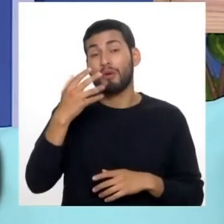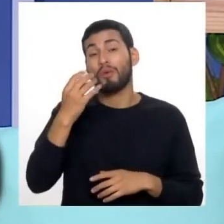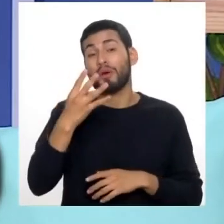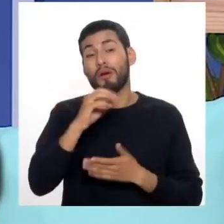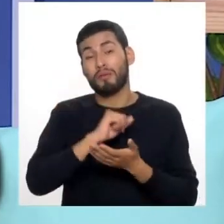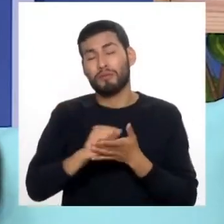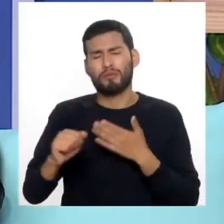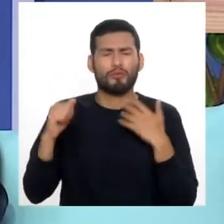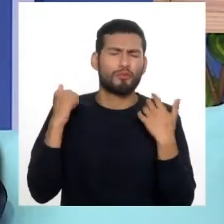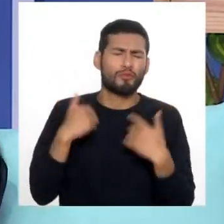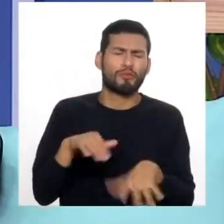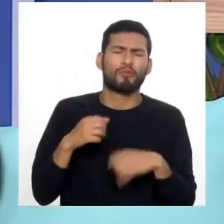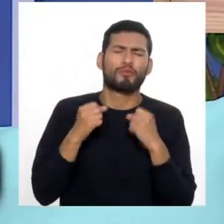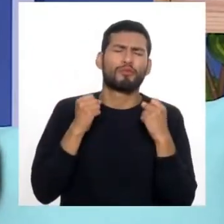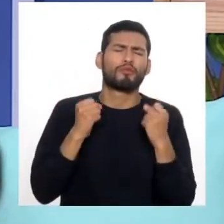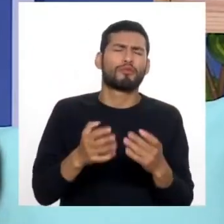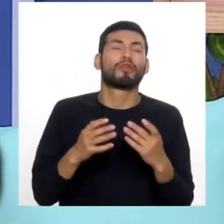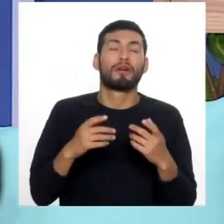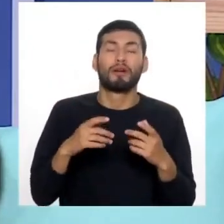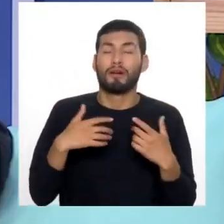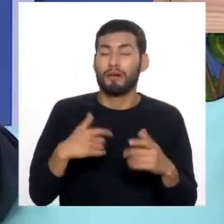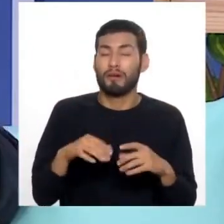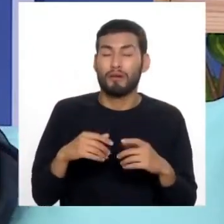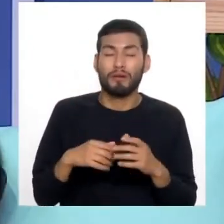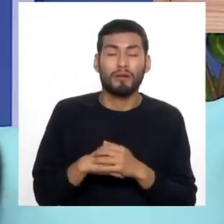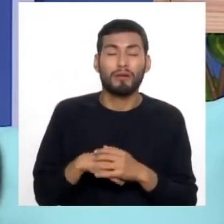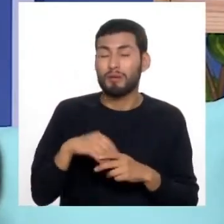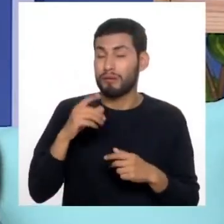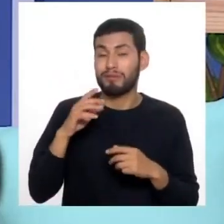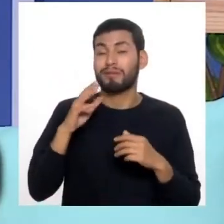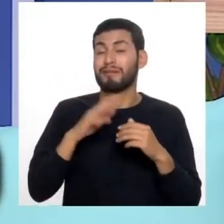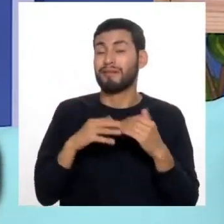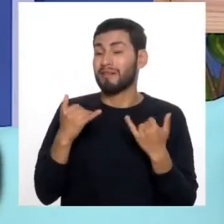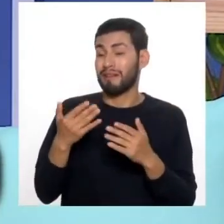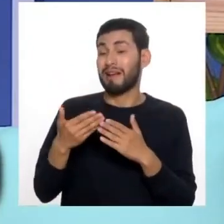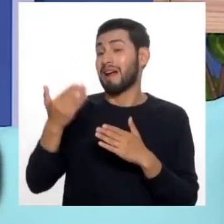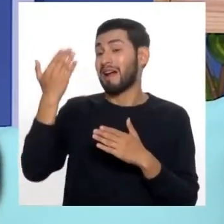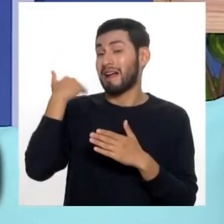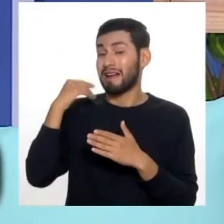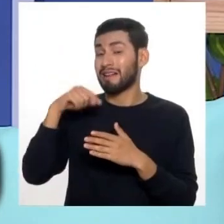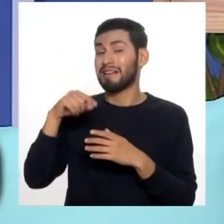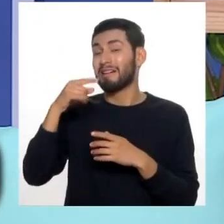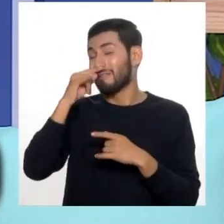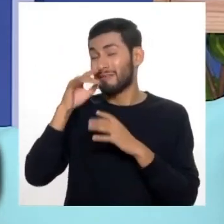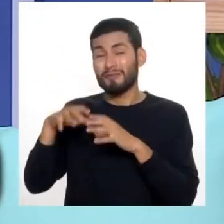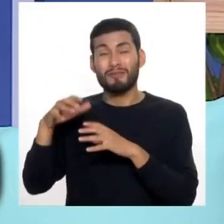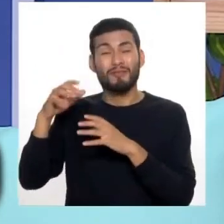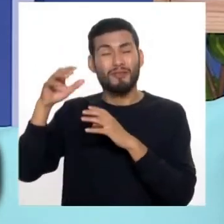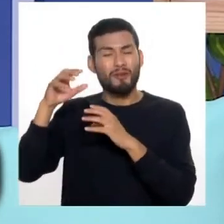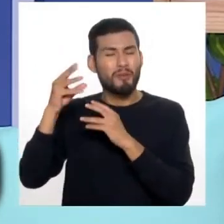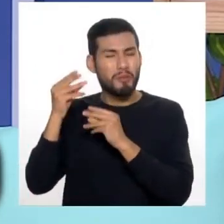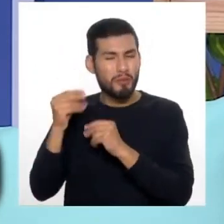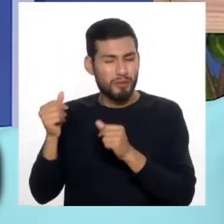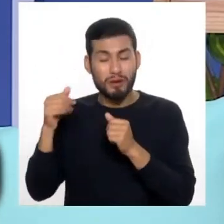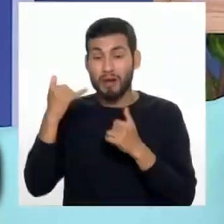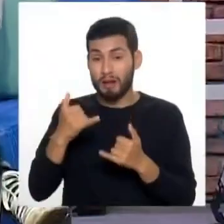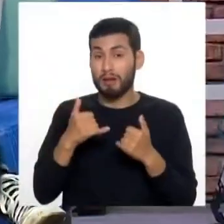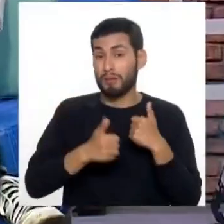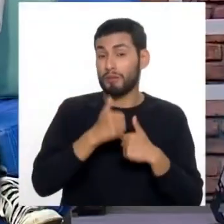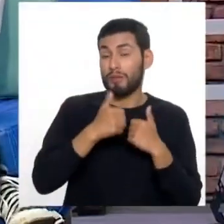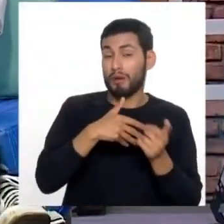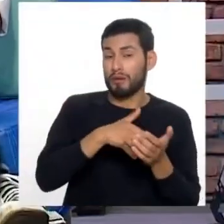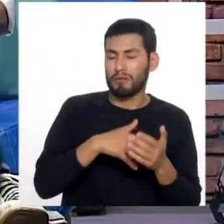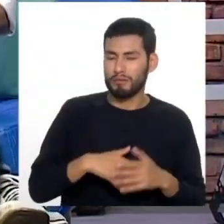3 o 4 meses, los impactos van a ser mucho más grandes que los niños previos debido al incremento de la vulnerabilidad. Y ya